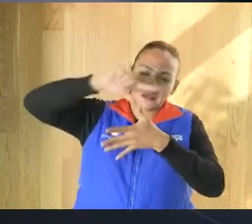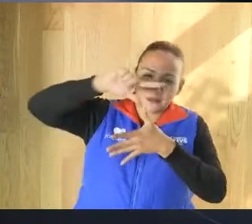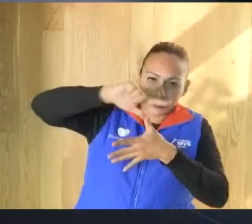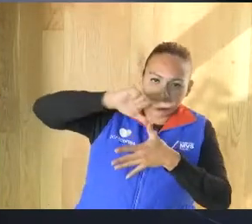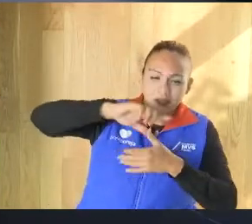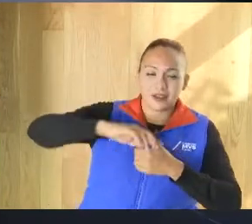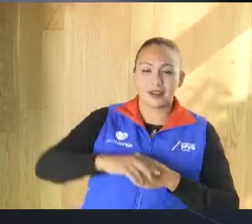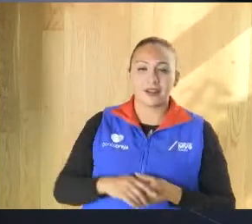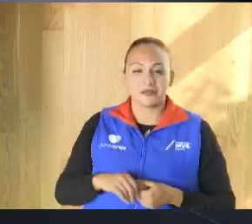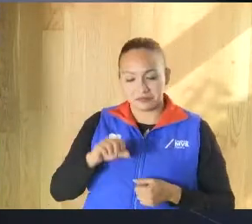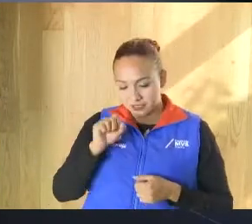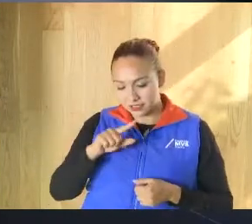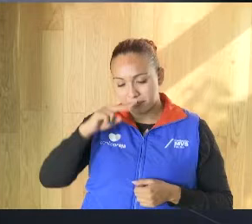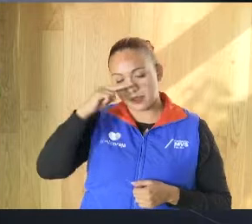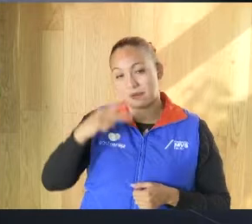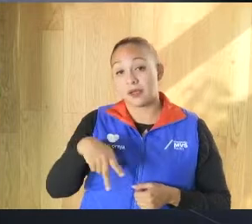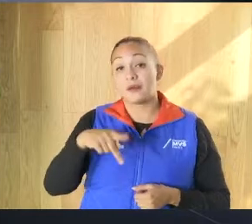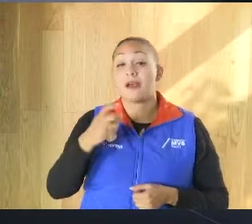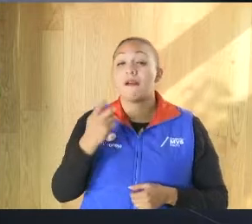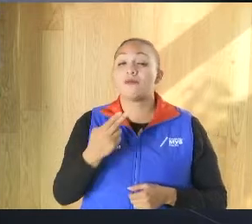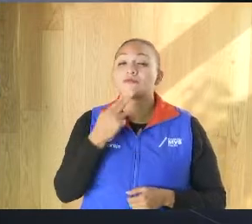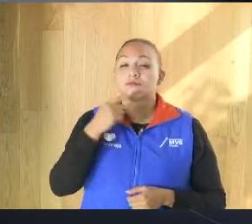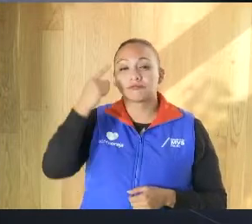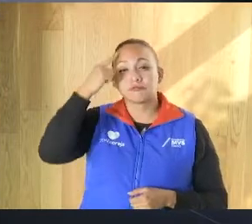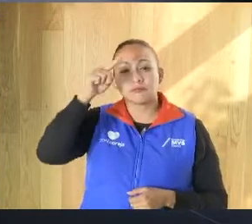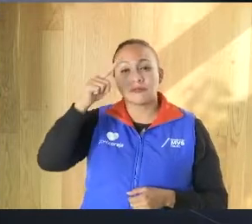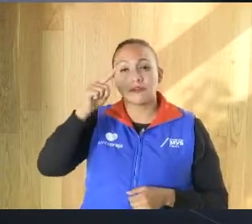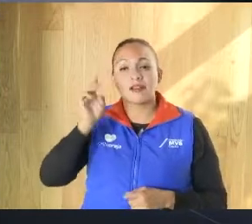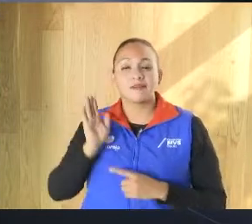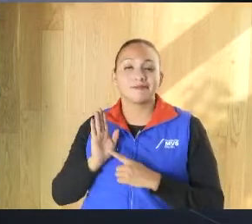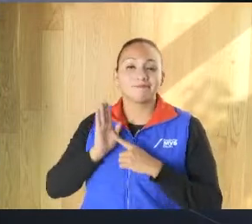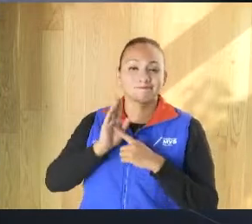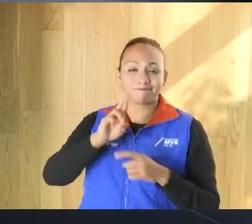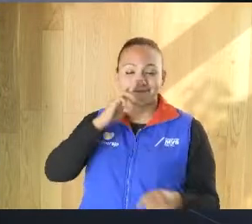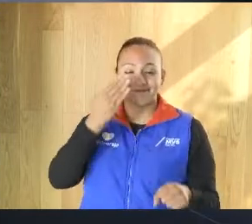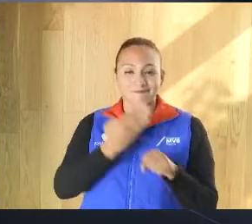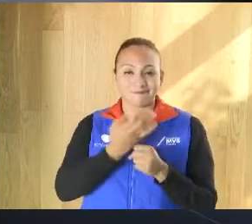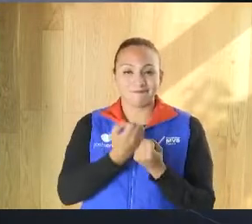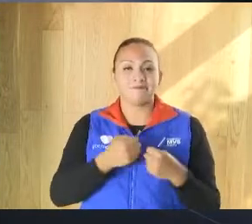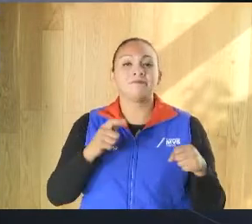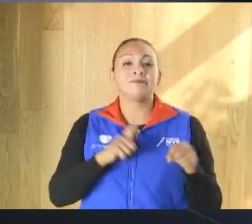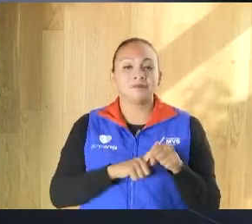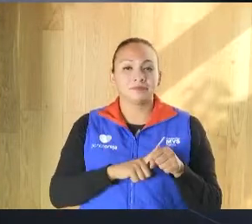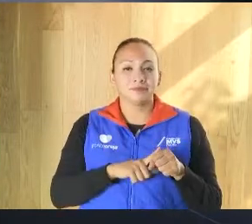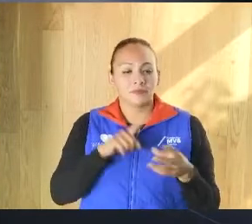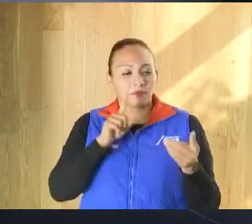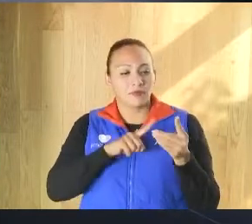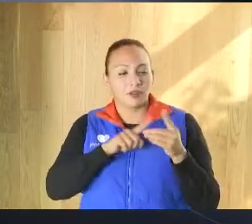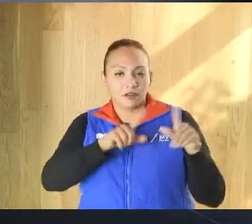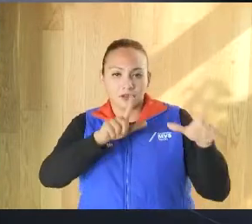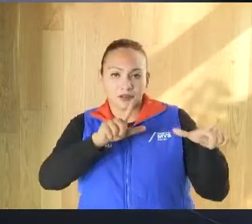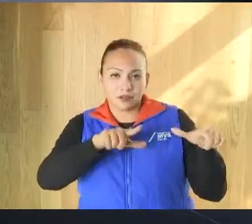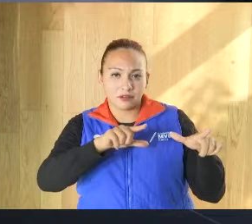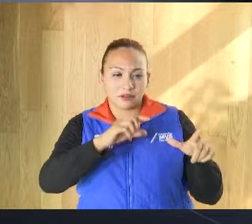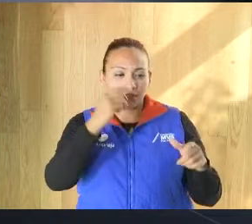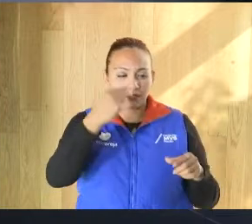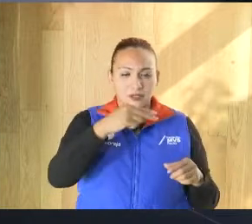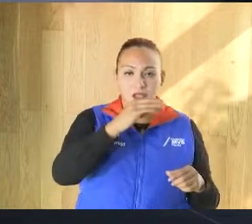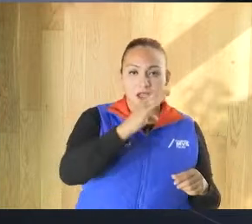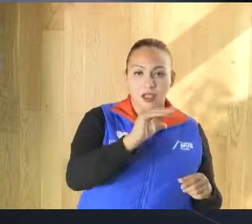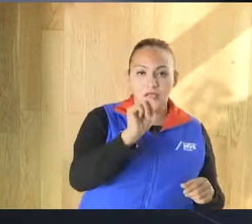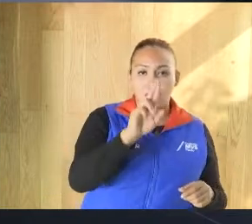esos mensajes también los podemos usar para nuestros materiales, para hablar de la responsabilidad social. Están disponibles en la página de Caracol de